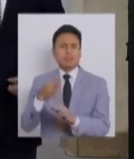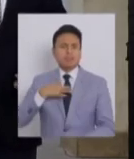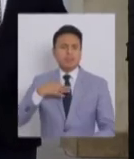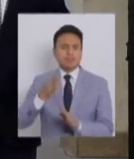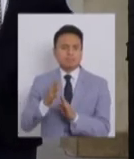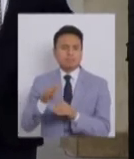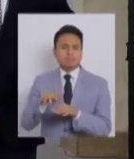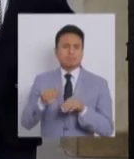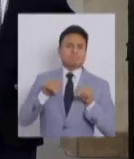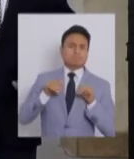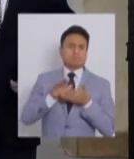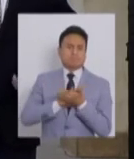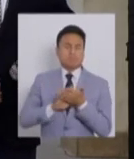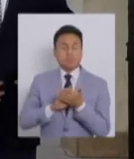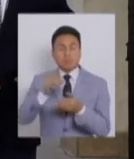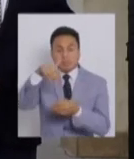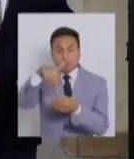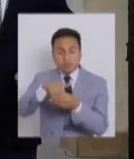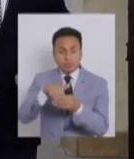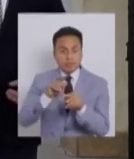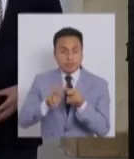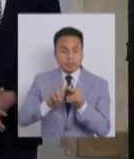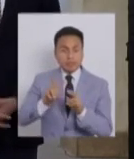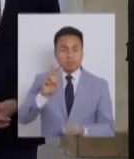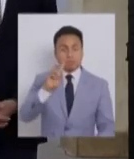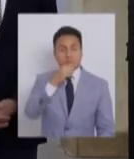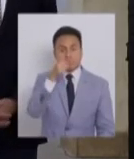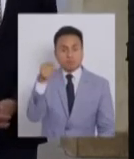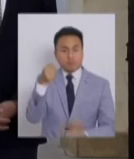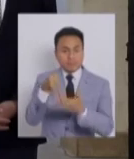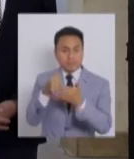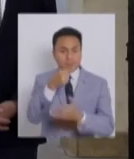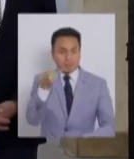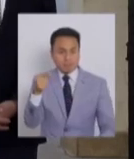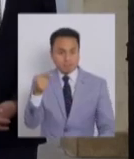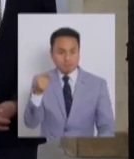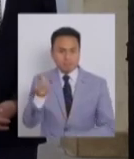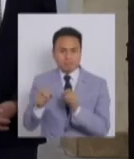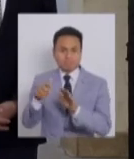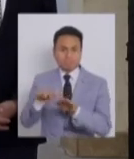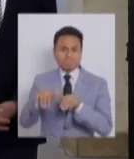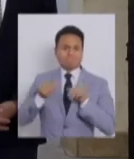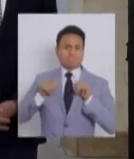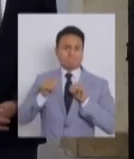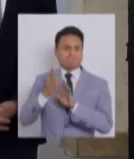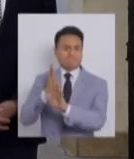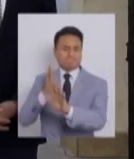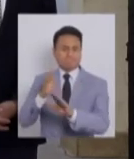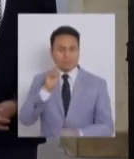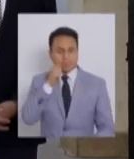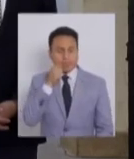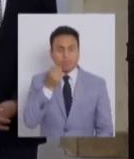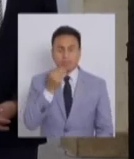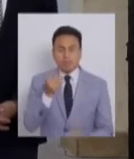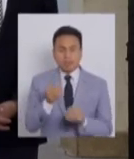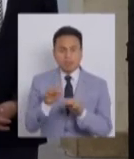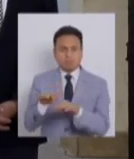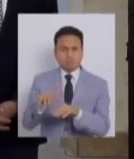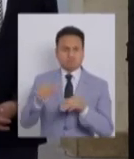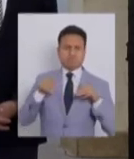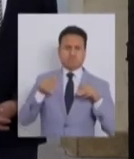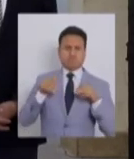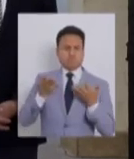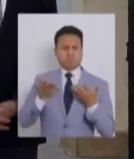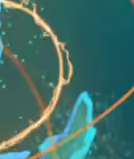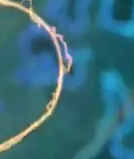las elecciones se realizaban durante el próximo fin de semana. Y una alta abstención, sin duda, afecta la salud